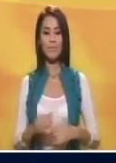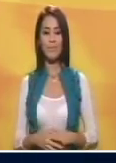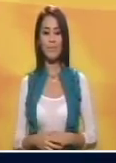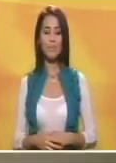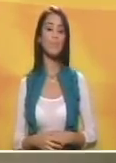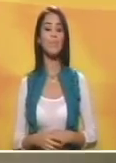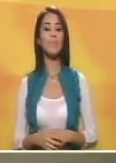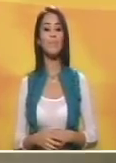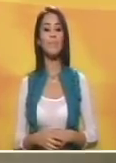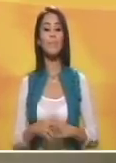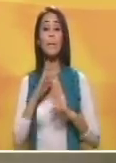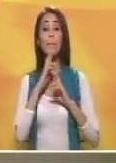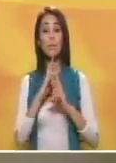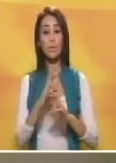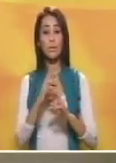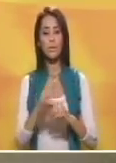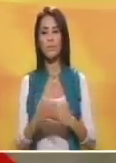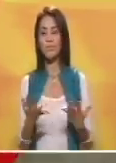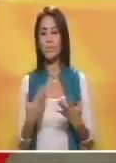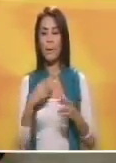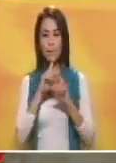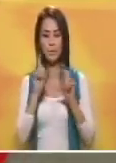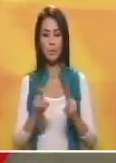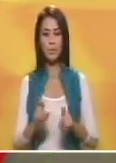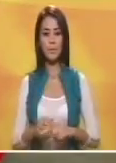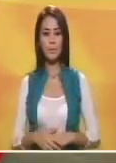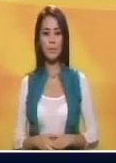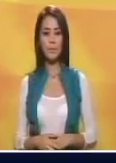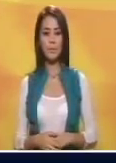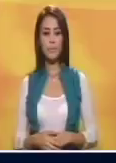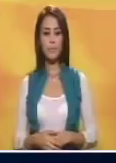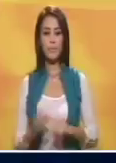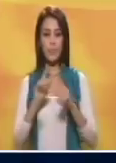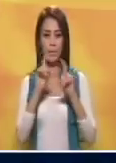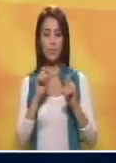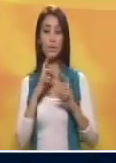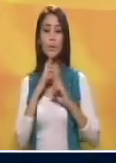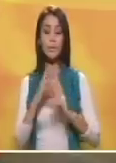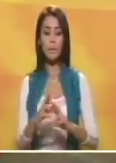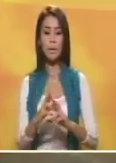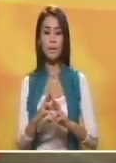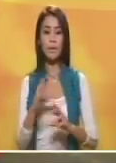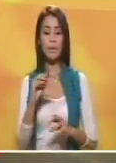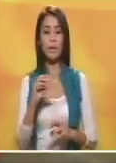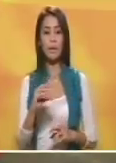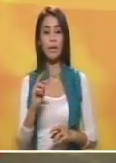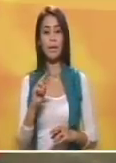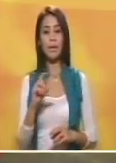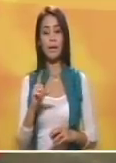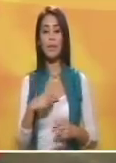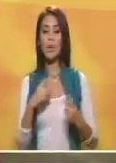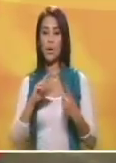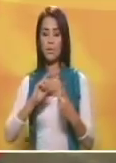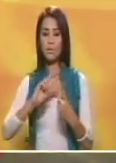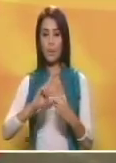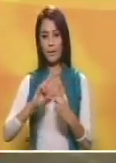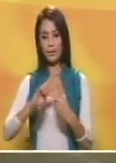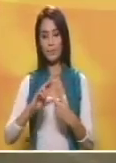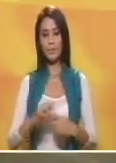gusto vamos a responder las preguntas. Se da inicio al ciclo de preguntas y respuestas con Carlos Rebete, venezolana de televisión.